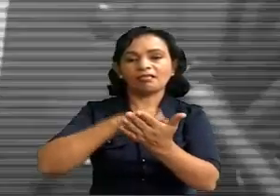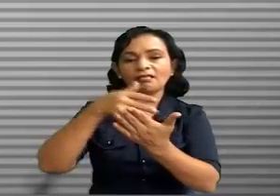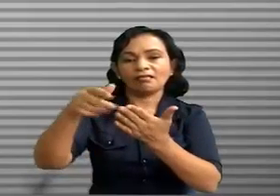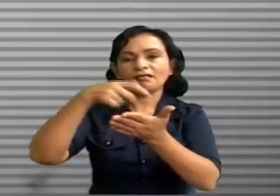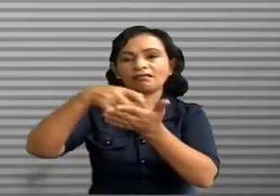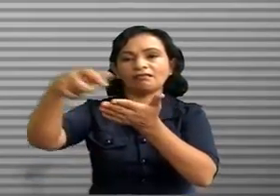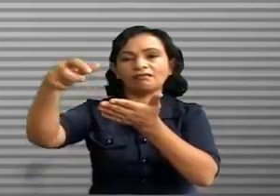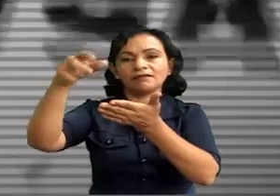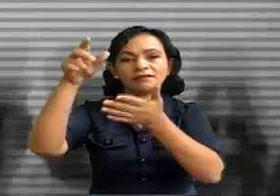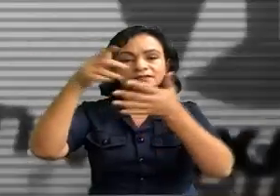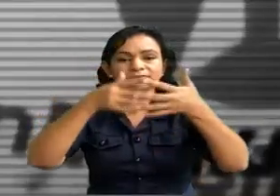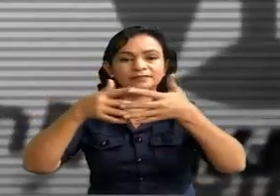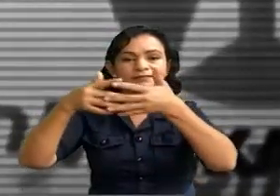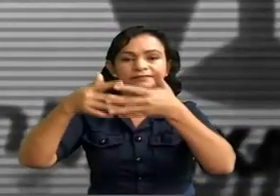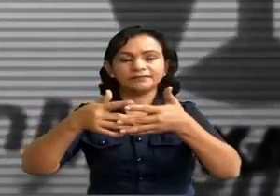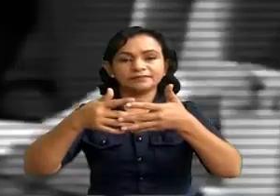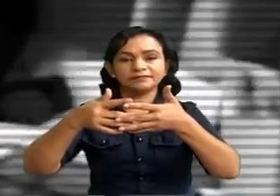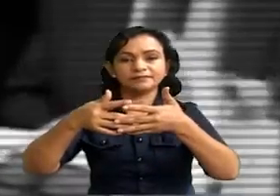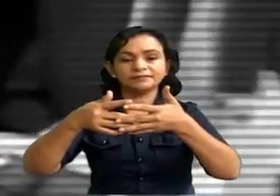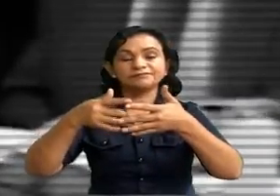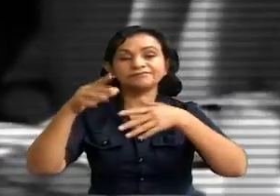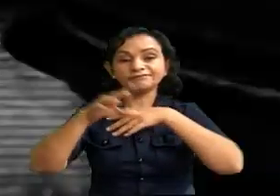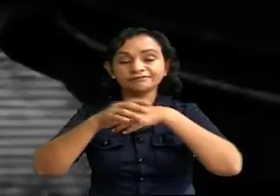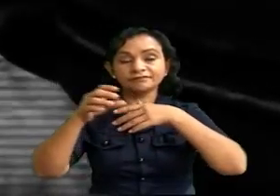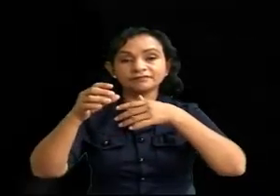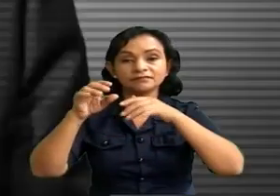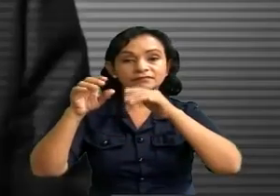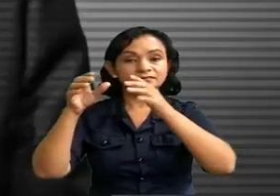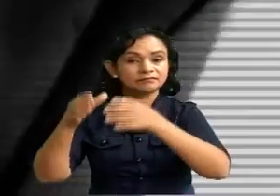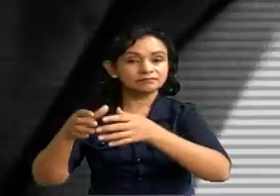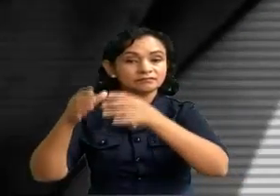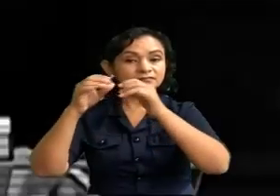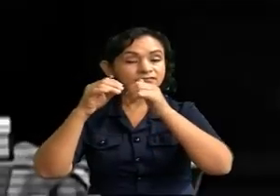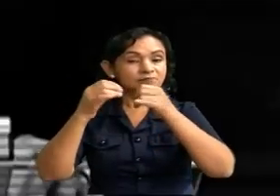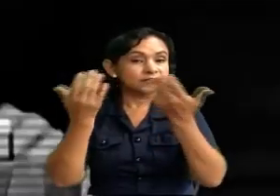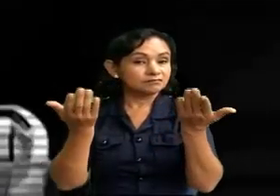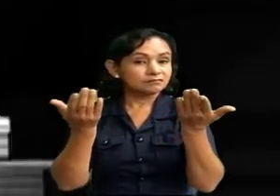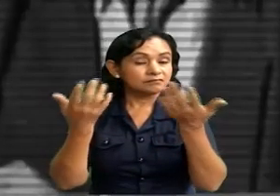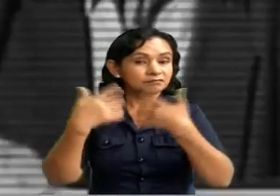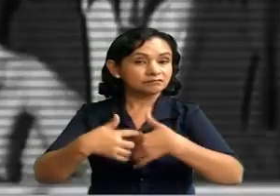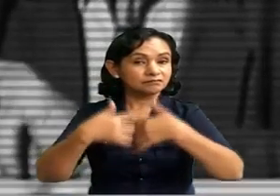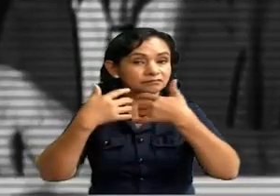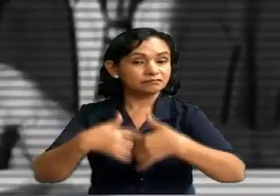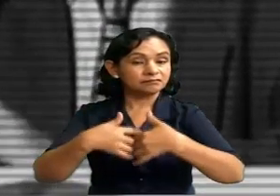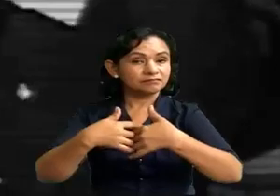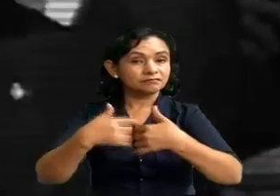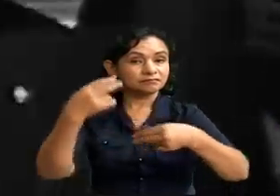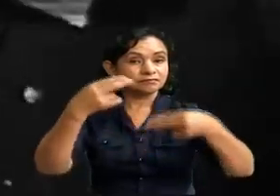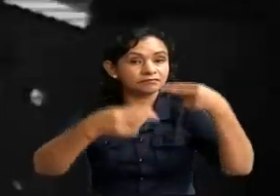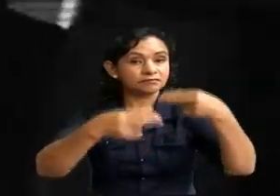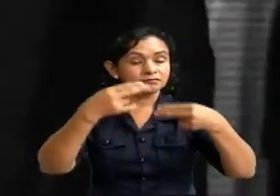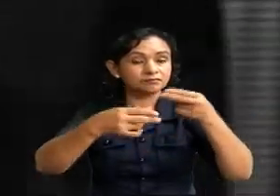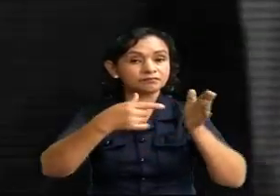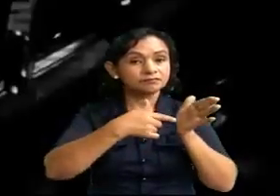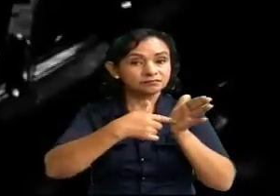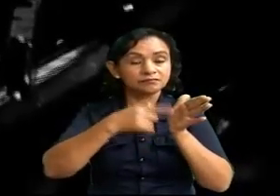imperialismo, se llevaron las transnacionales. Nada más ni nada menos. Estas son las cifras